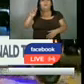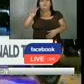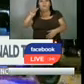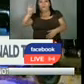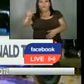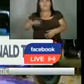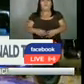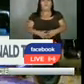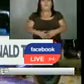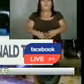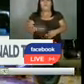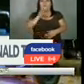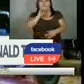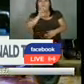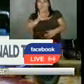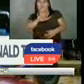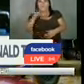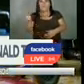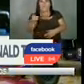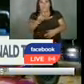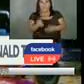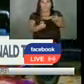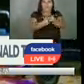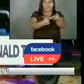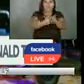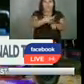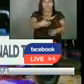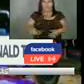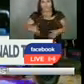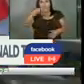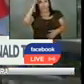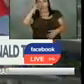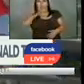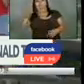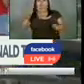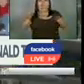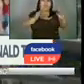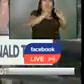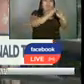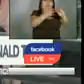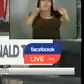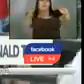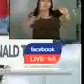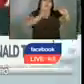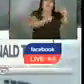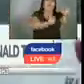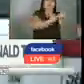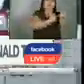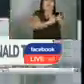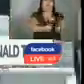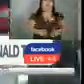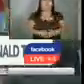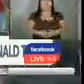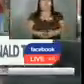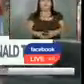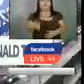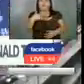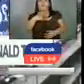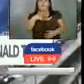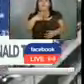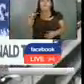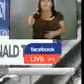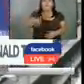Tras el anuncio, seguidores del expresidente llegaron hasta la residencia en apoyo al ex mandatario. Bueno, estoy aquí para